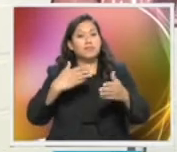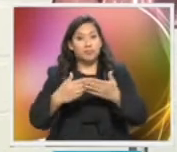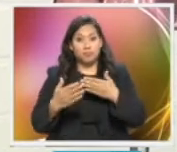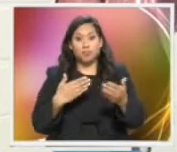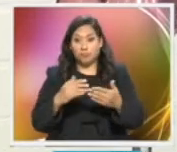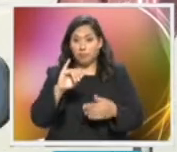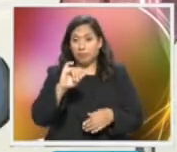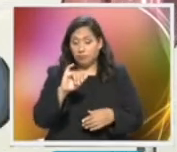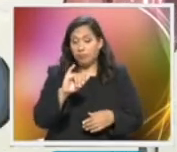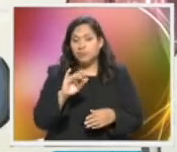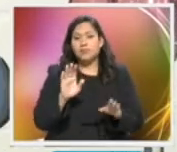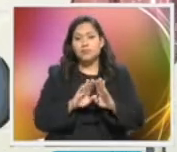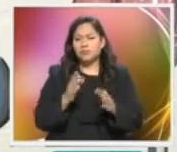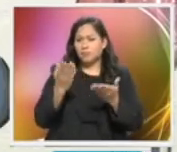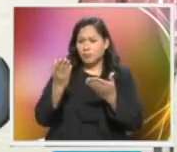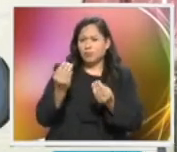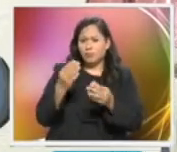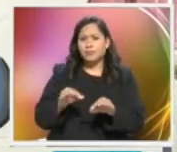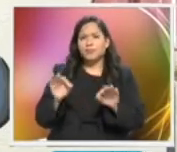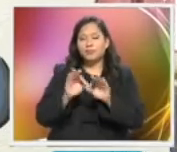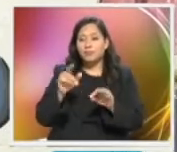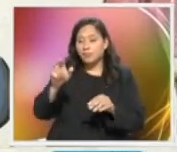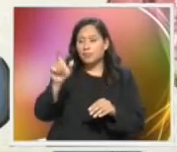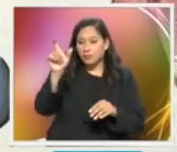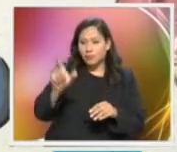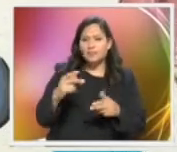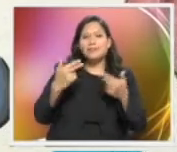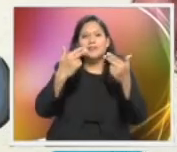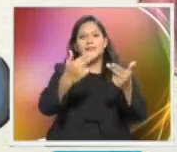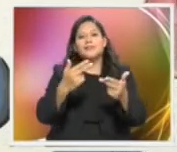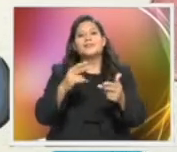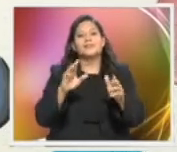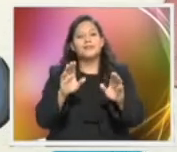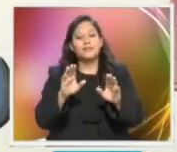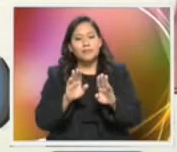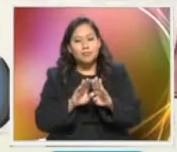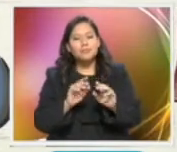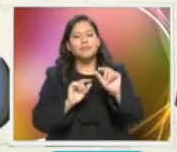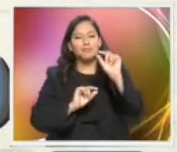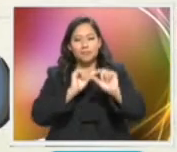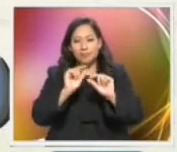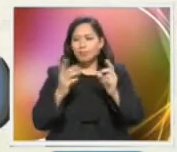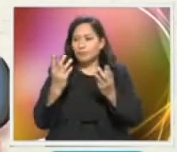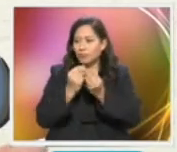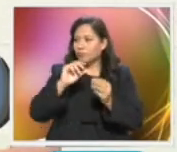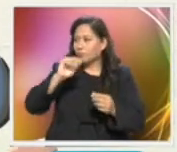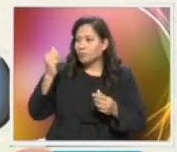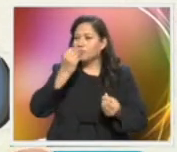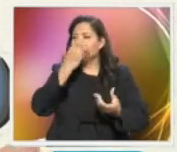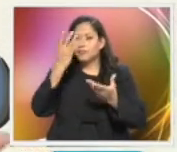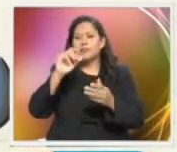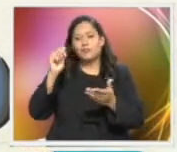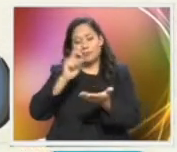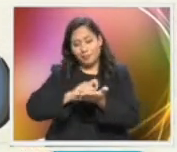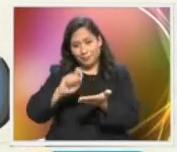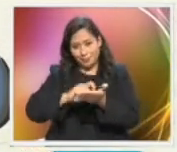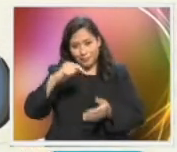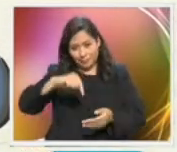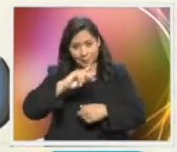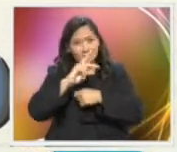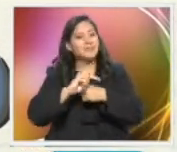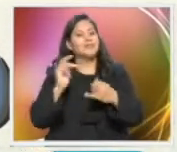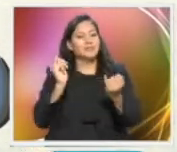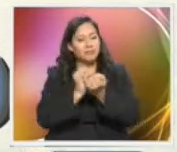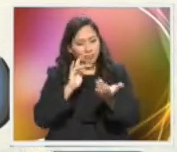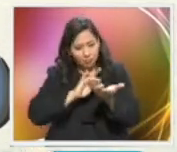más importantes que vemos en él es la tendencia que dejó y después fue conjunto con otros poetas y otros escritores de nuestro país que